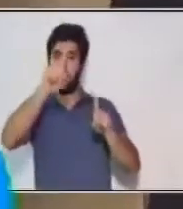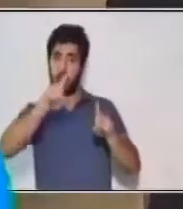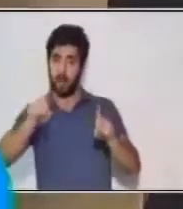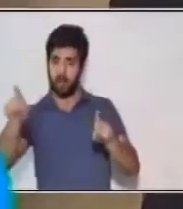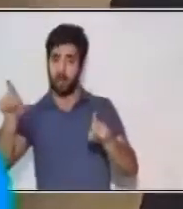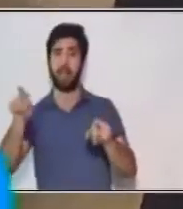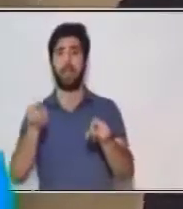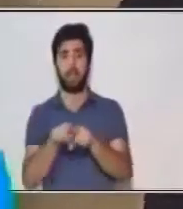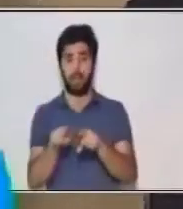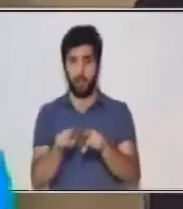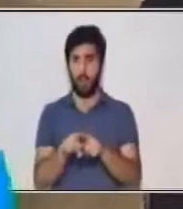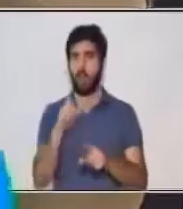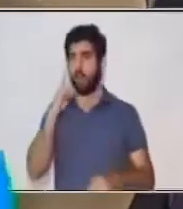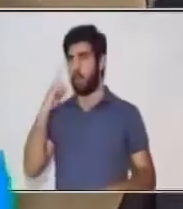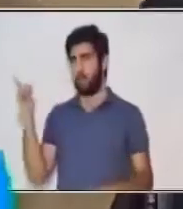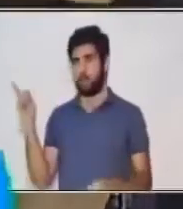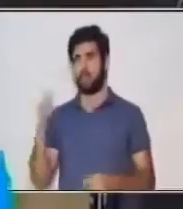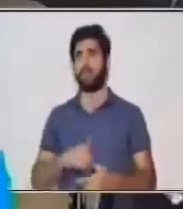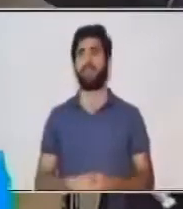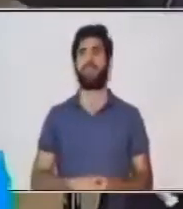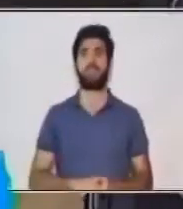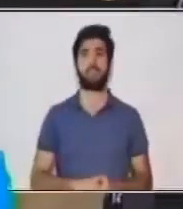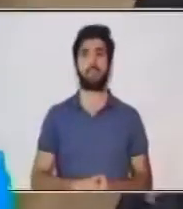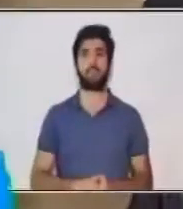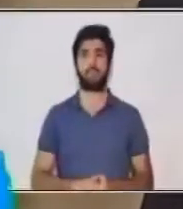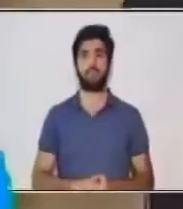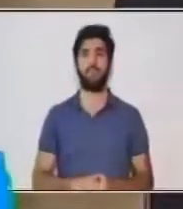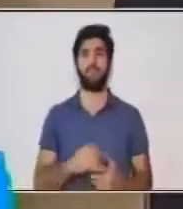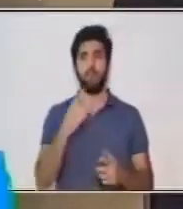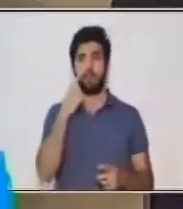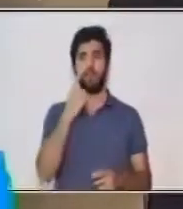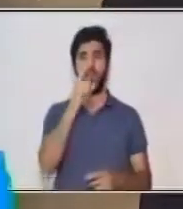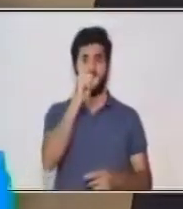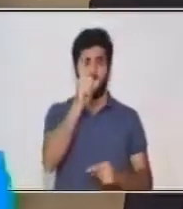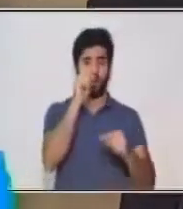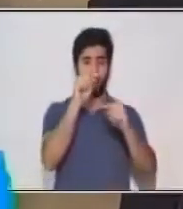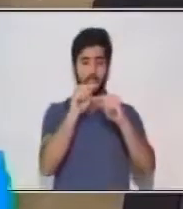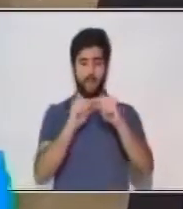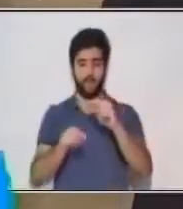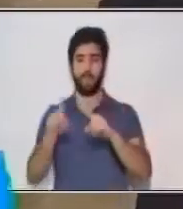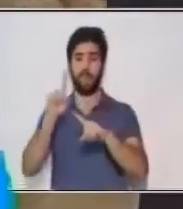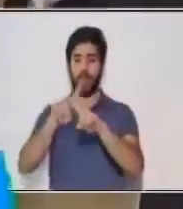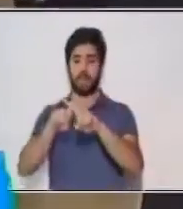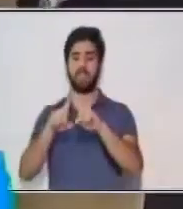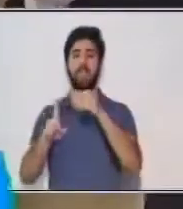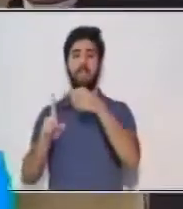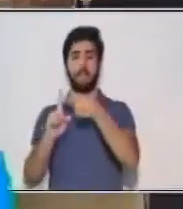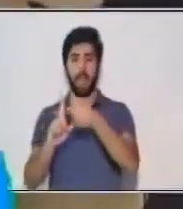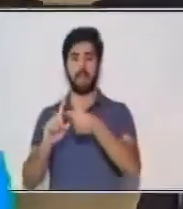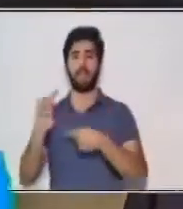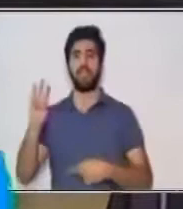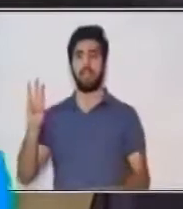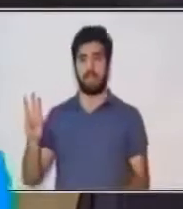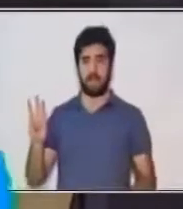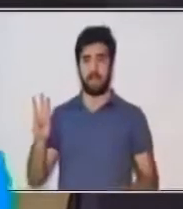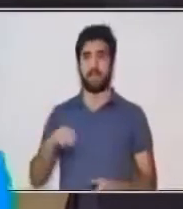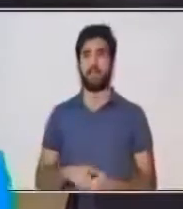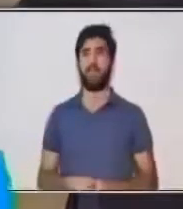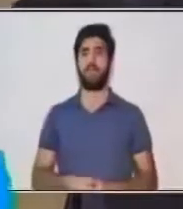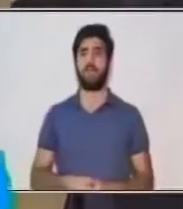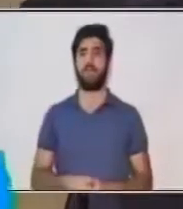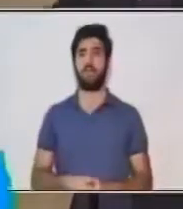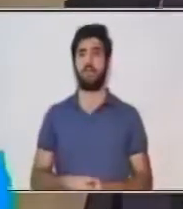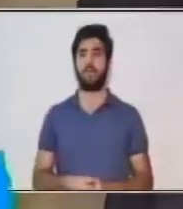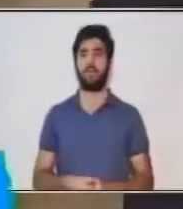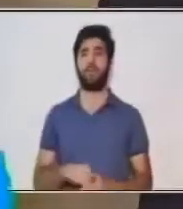Y tenemos ahí la gráfica de nuestra función 1 dividido x más 3. Su punto crítico es cuando